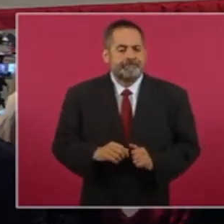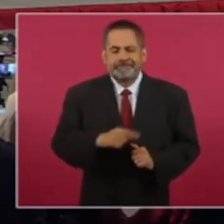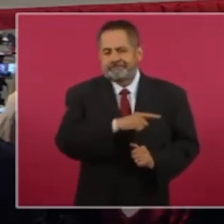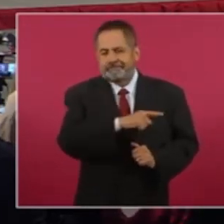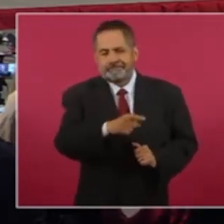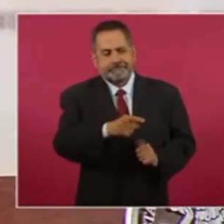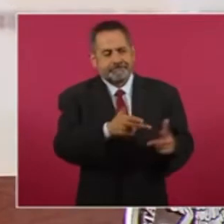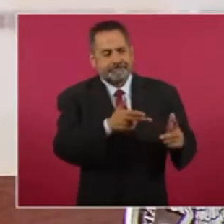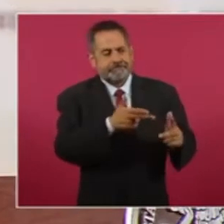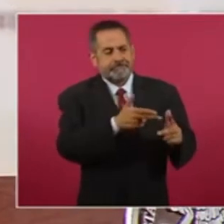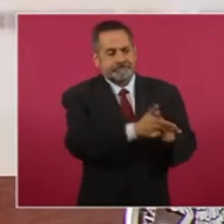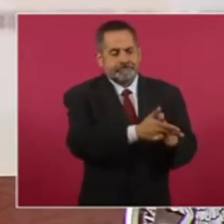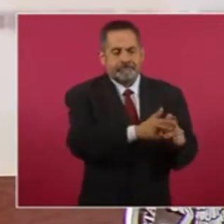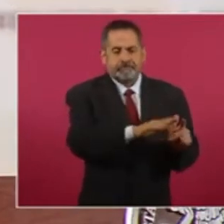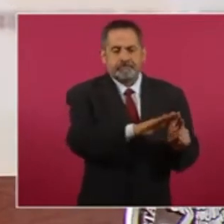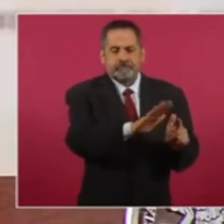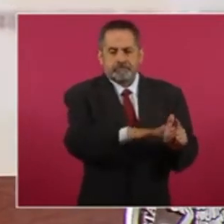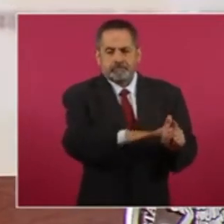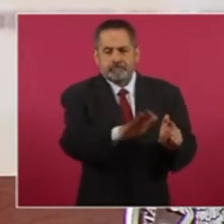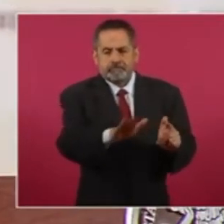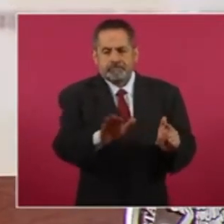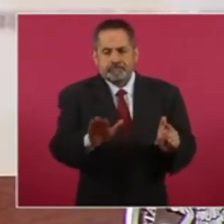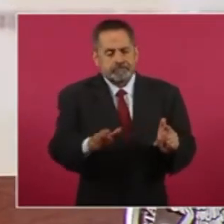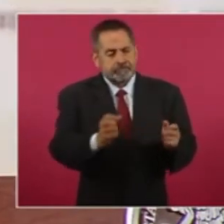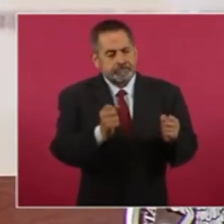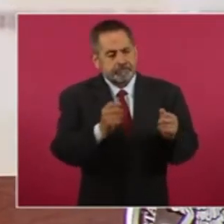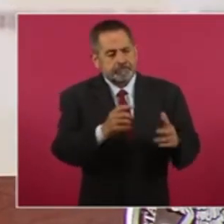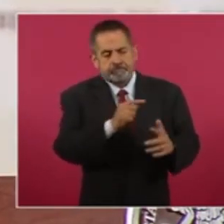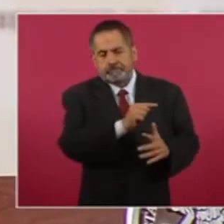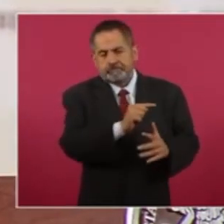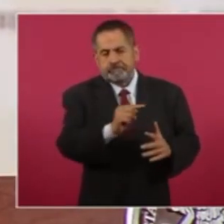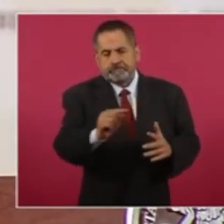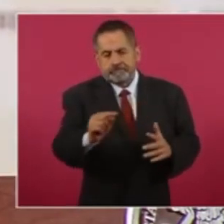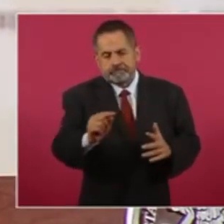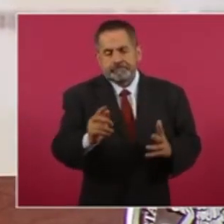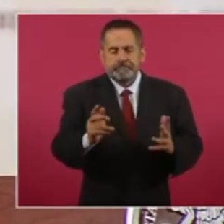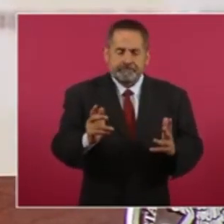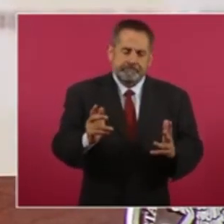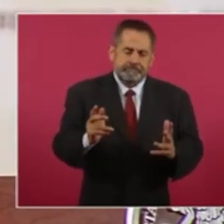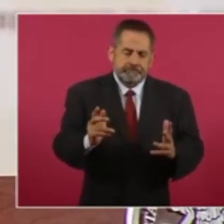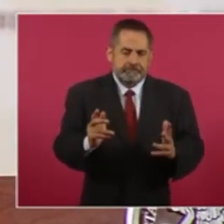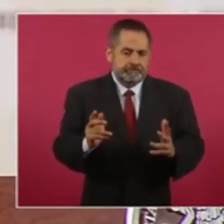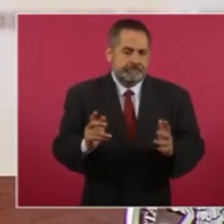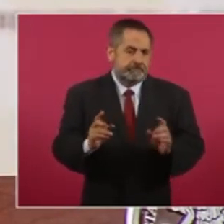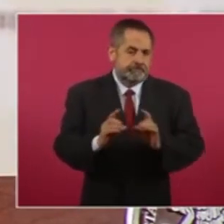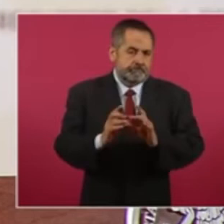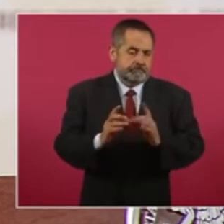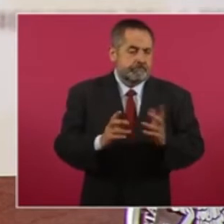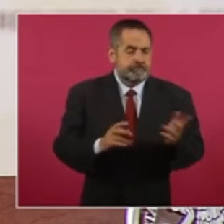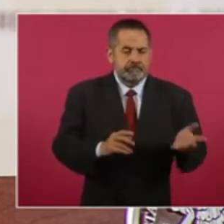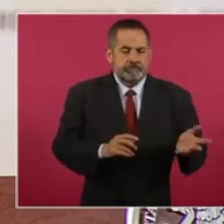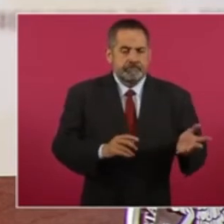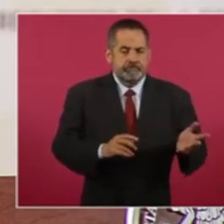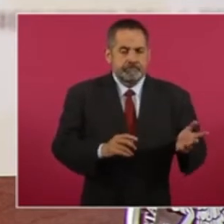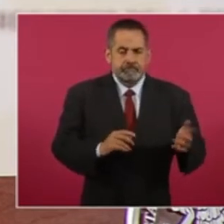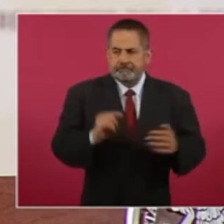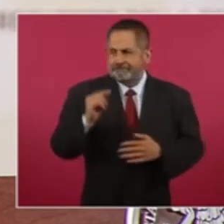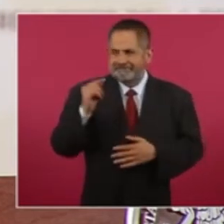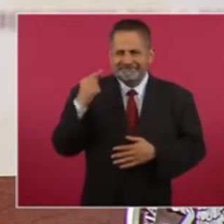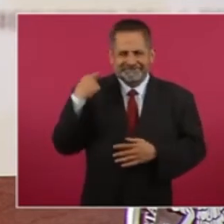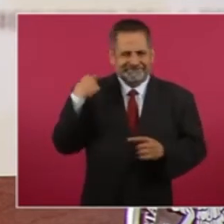homicidios que se cometen en los